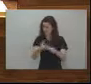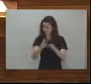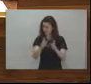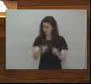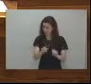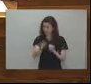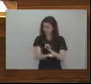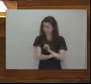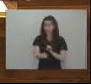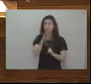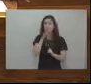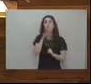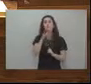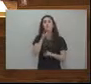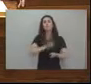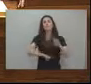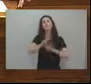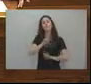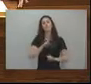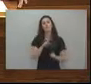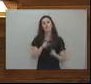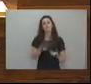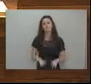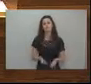Porque aquí es un problema también de